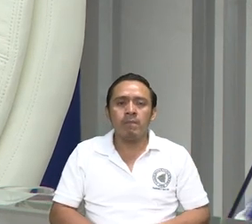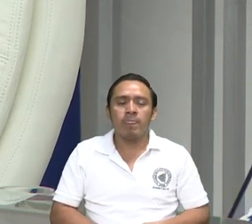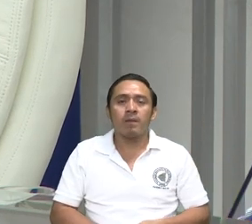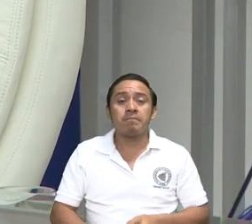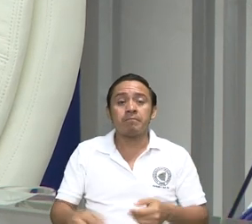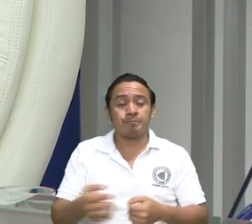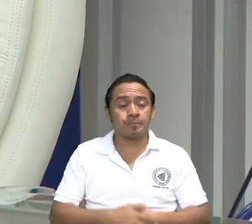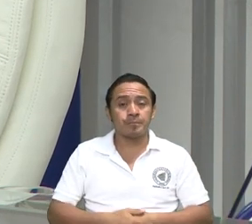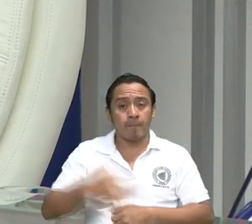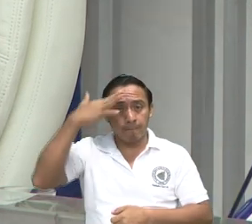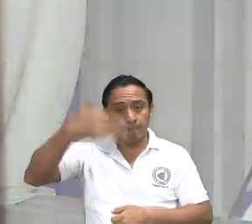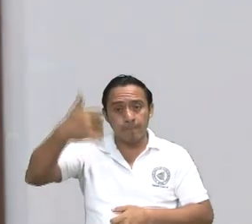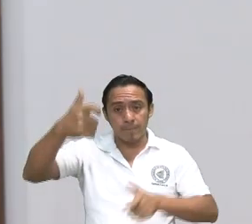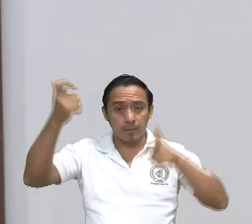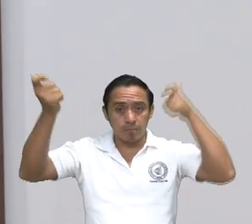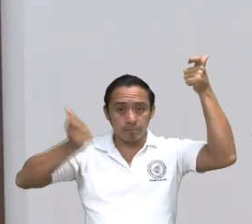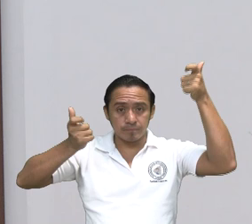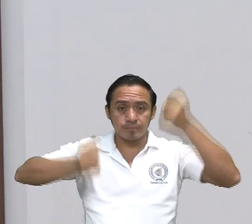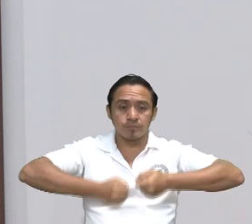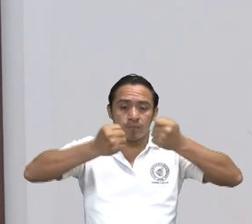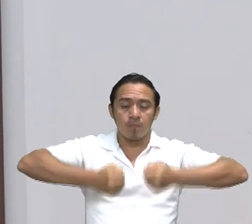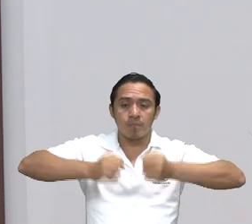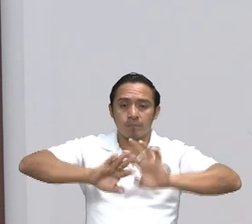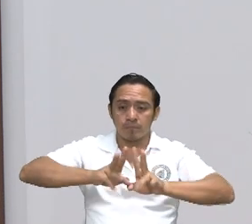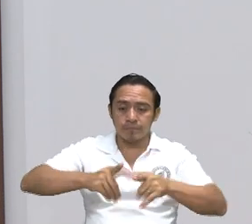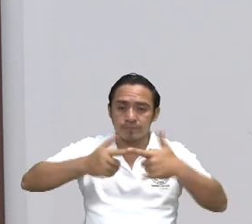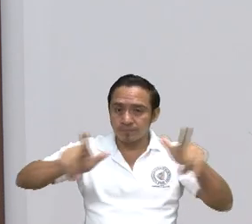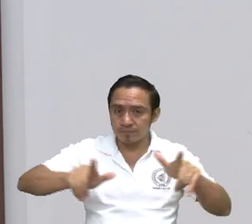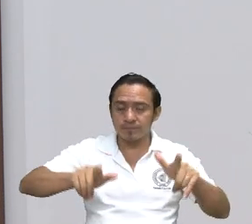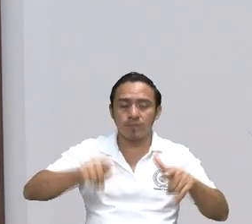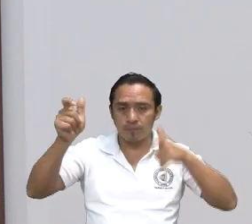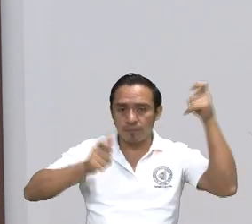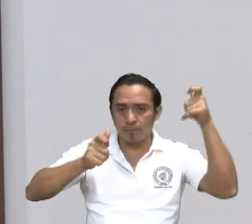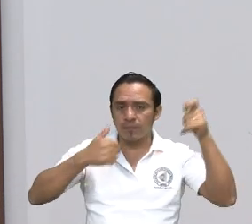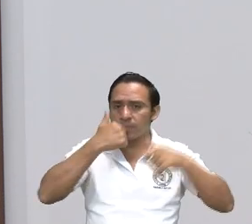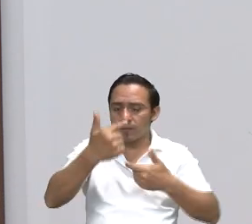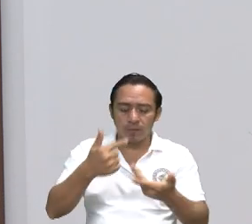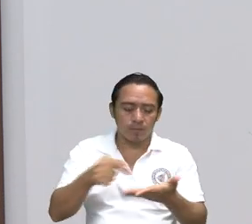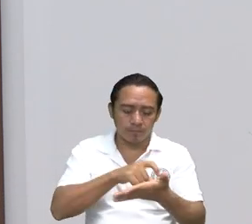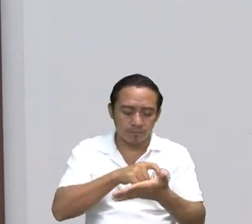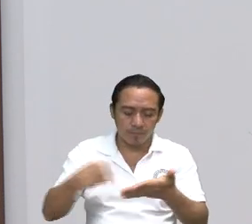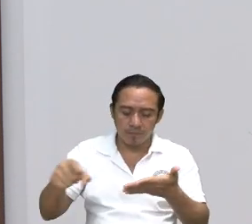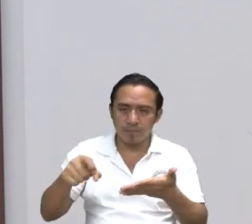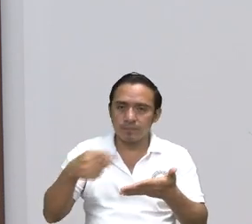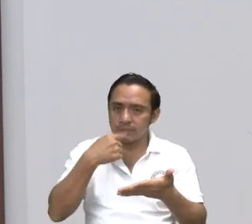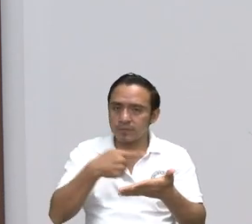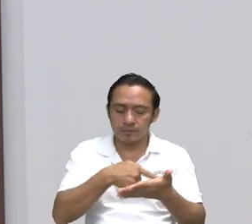Nuestro general de hombres y mujeres libres Augusto C. Sandino expresaba lo